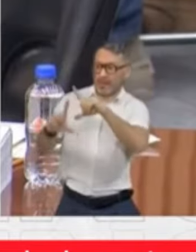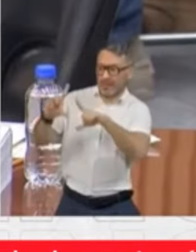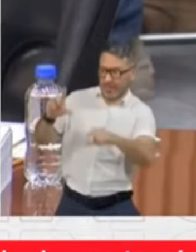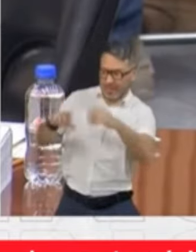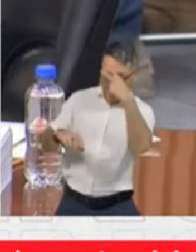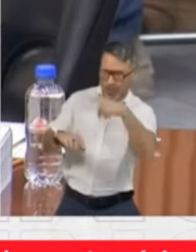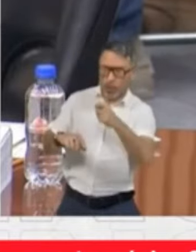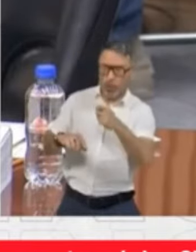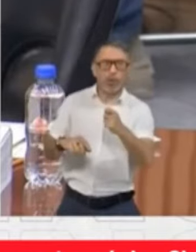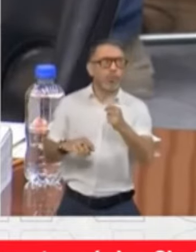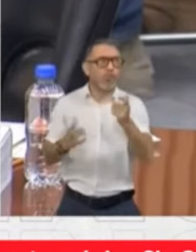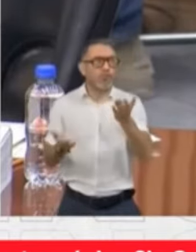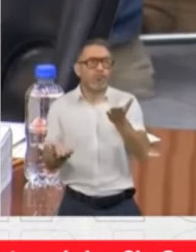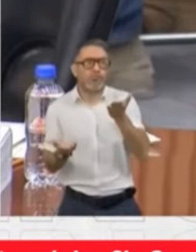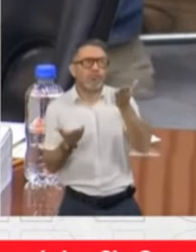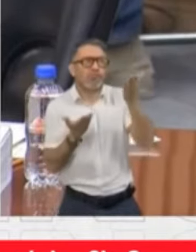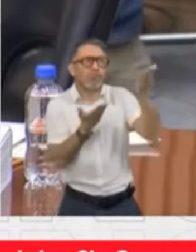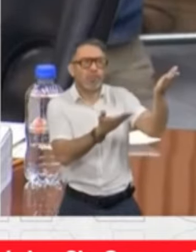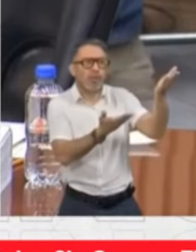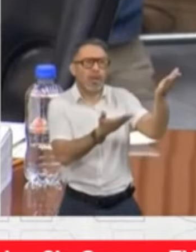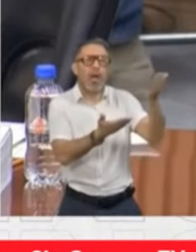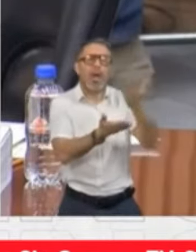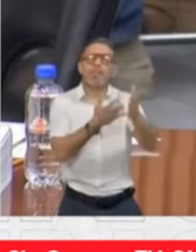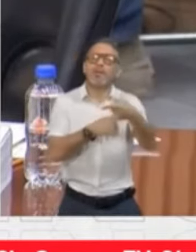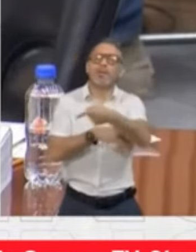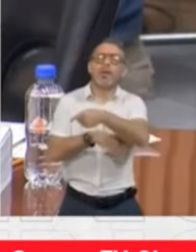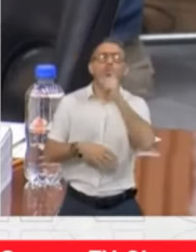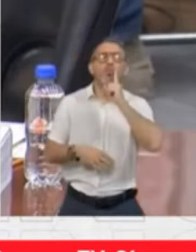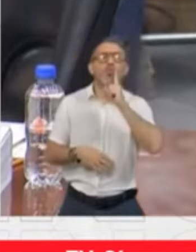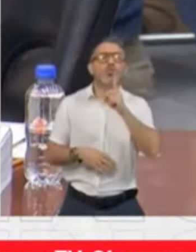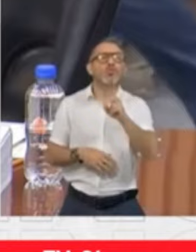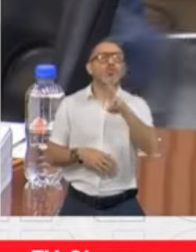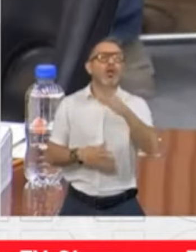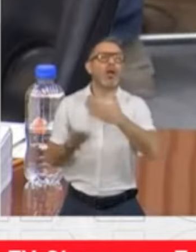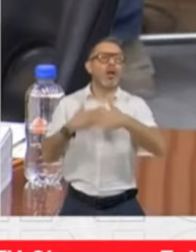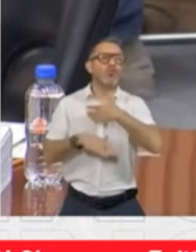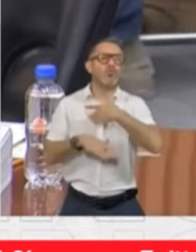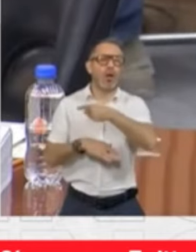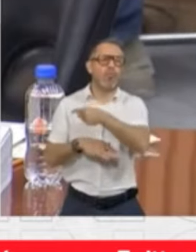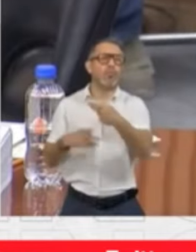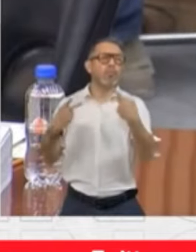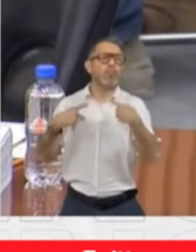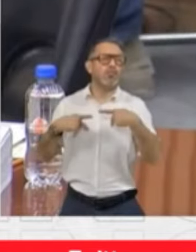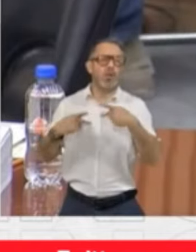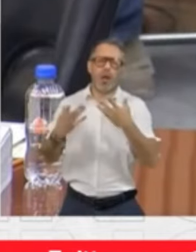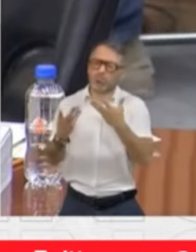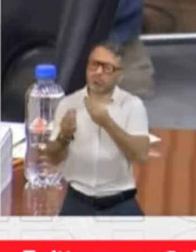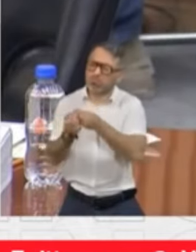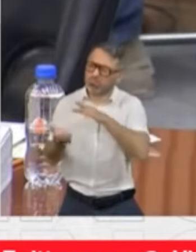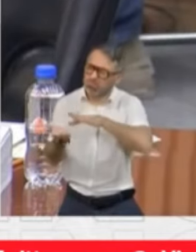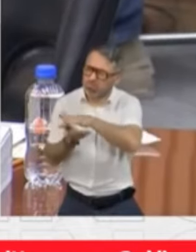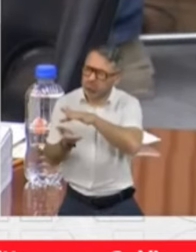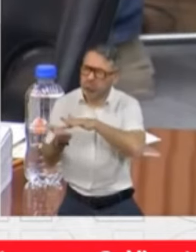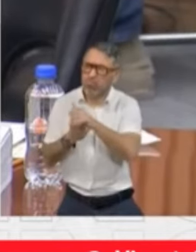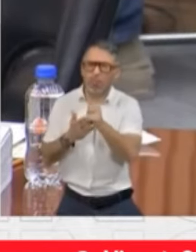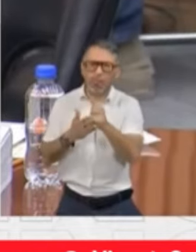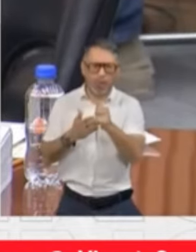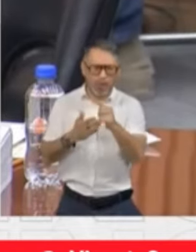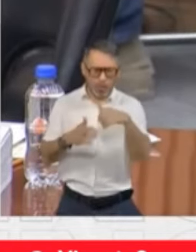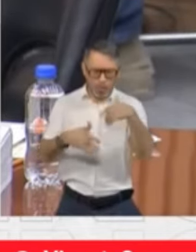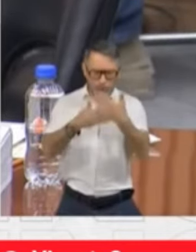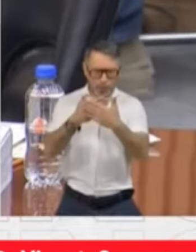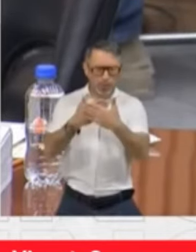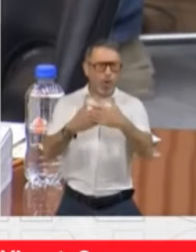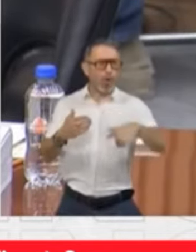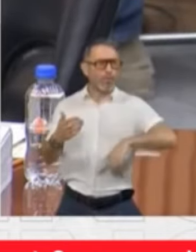doctora Claudia shb está con la gente está preparando y afinando el proyecto de gobierno el